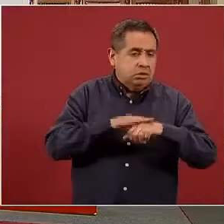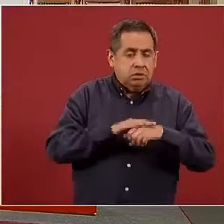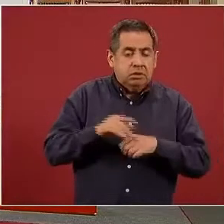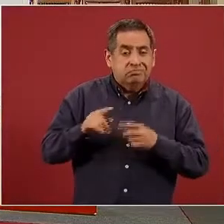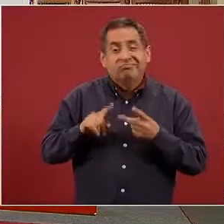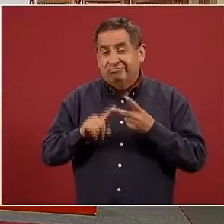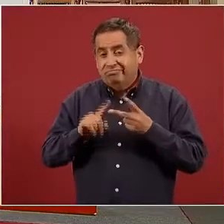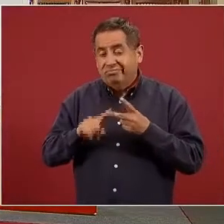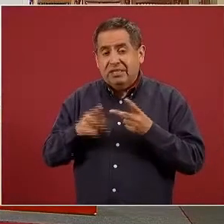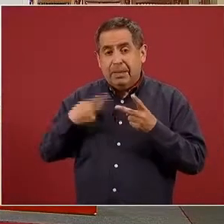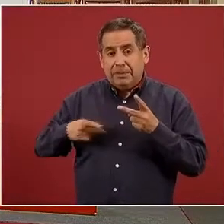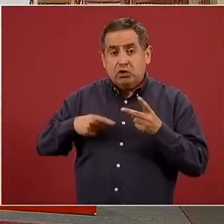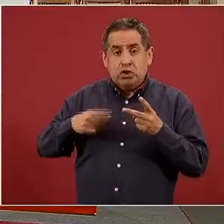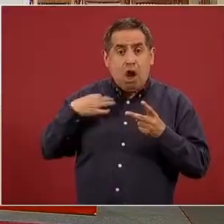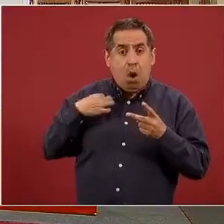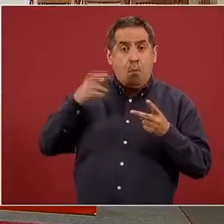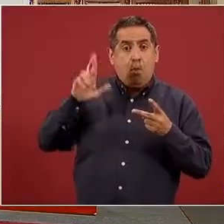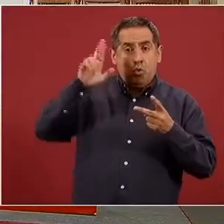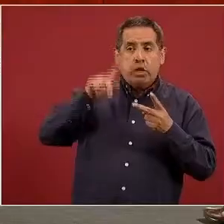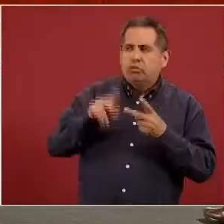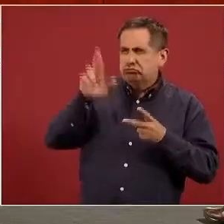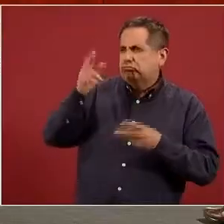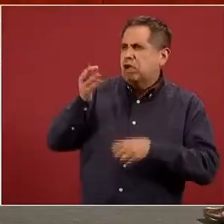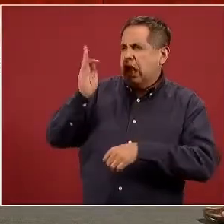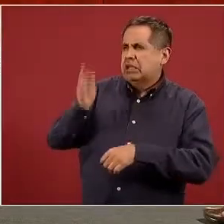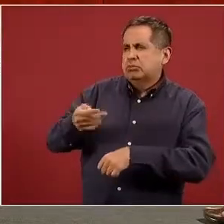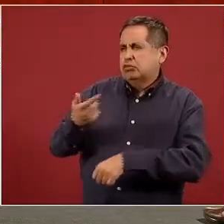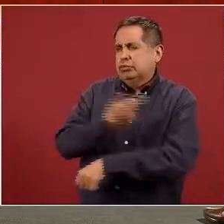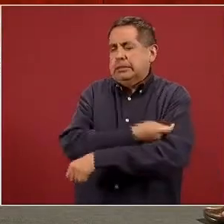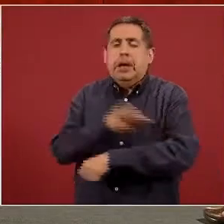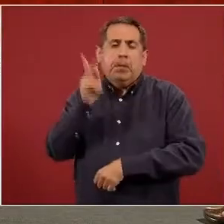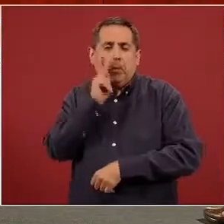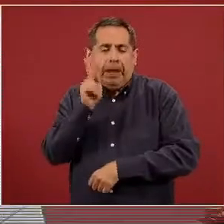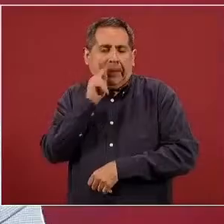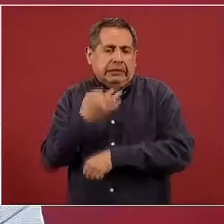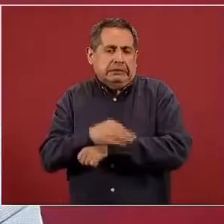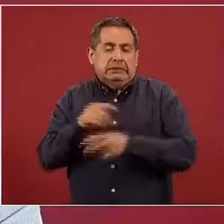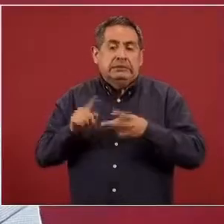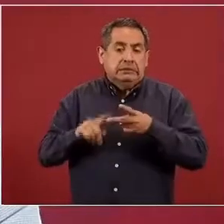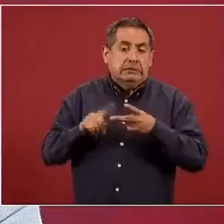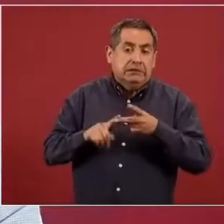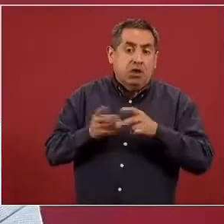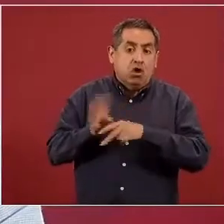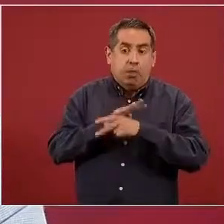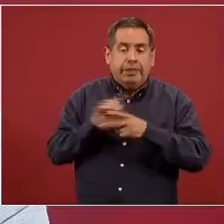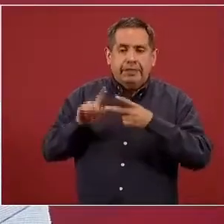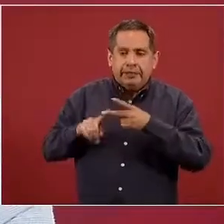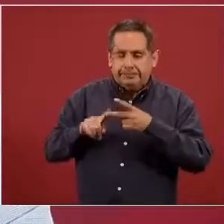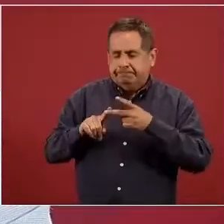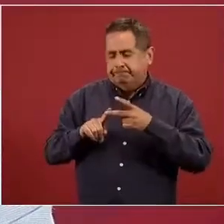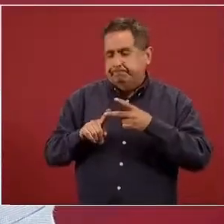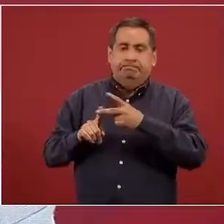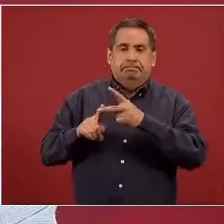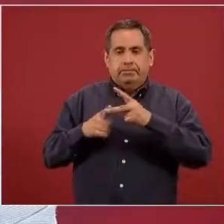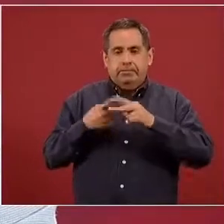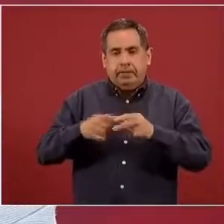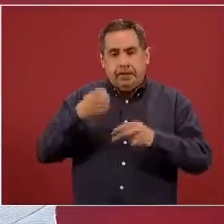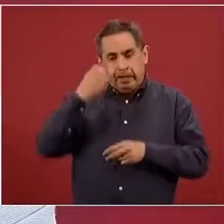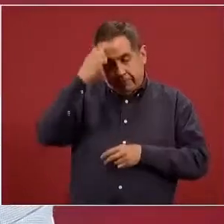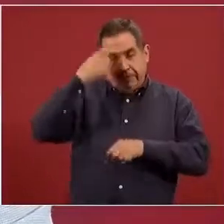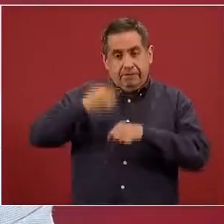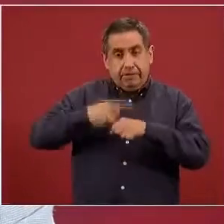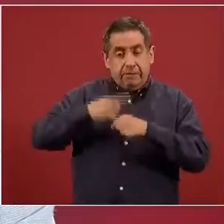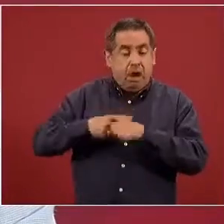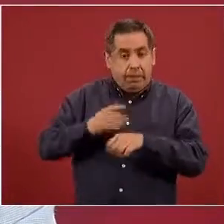un segundo voluntario de los que participan en el ensayo clínico de la vacuna COVID de este laboratorio ha presentado una enfermedad